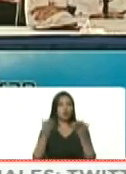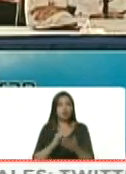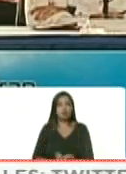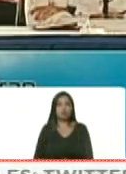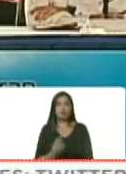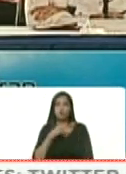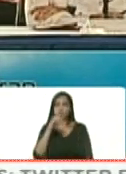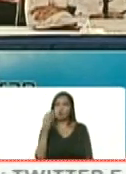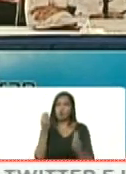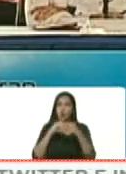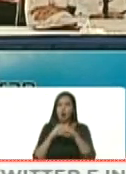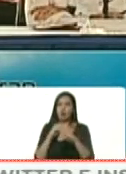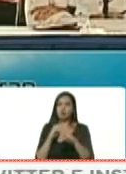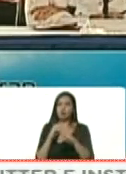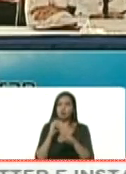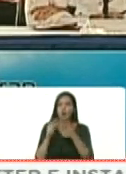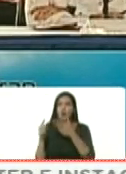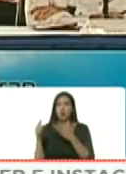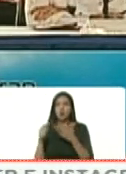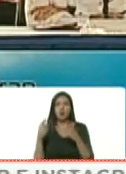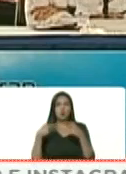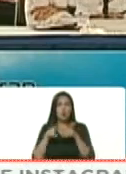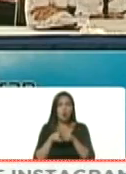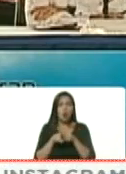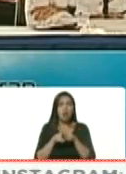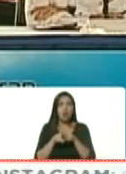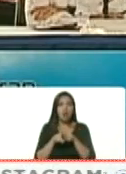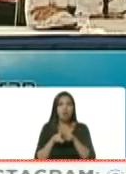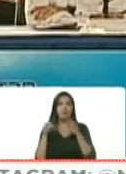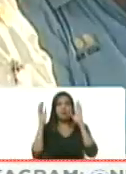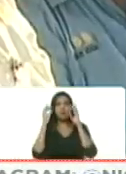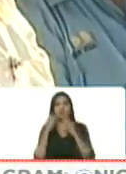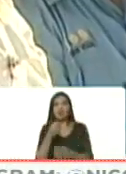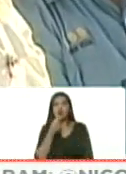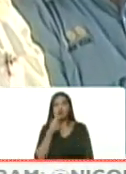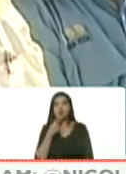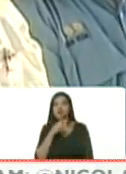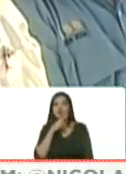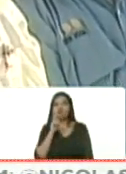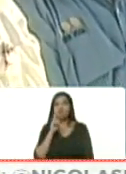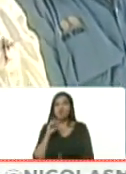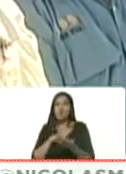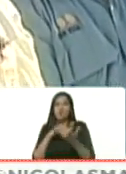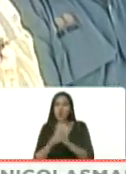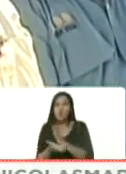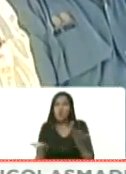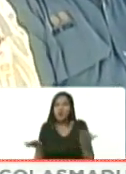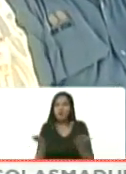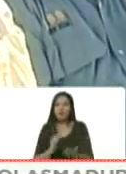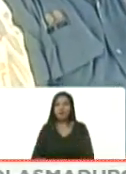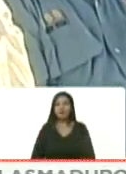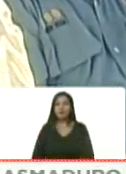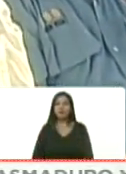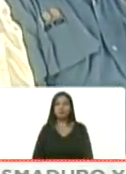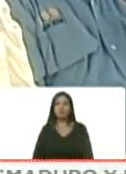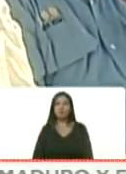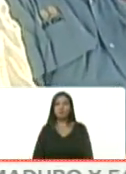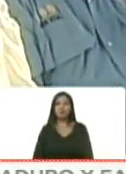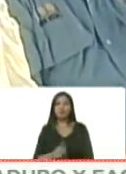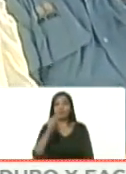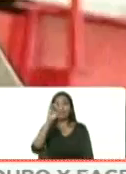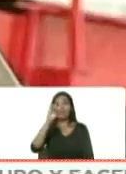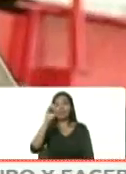¿Ustedes se acuerdan del personaje aquel de mi marciano favorito? ¿Cómo es que se llamaba Márquez? El tío